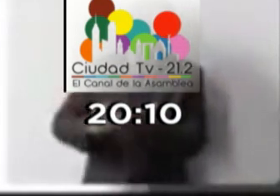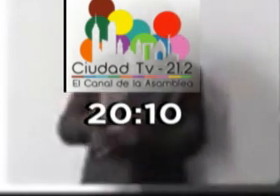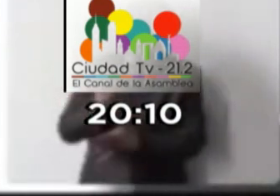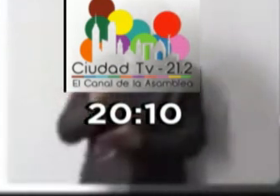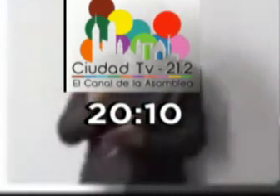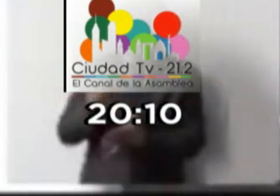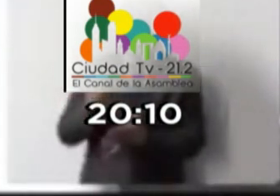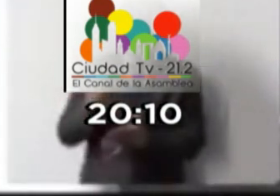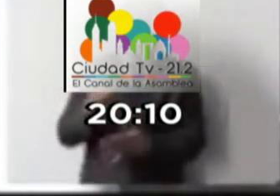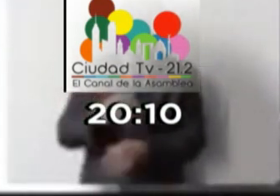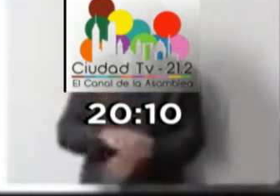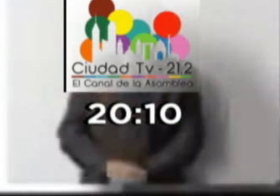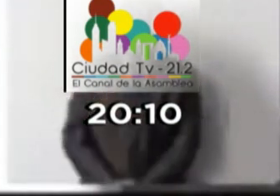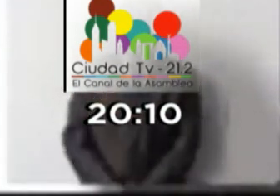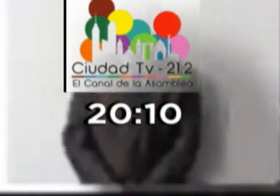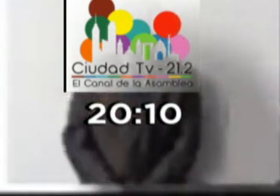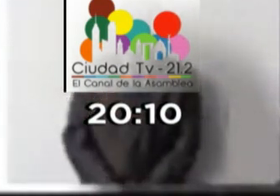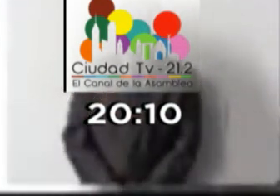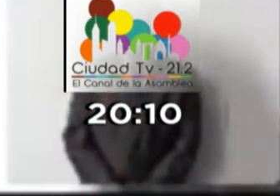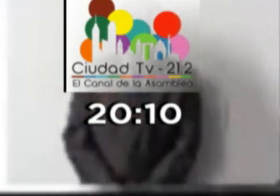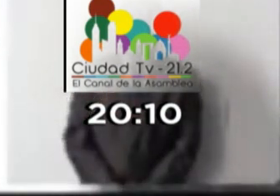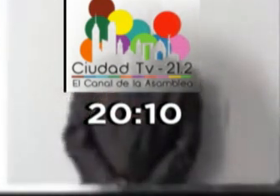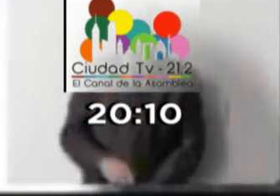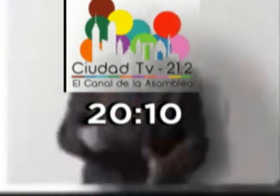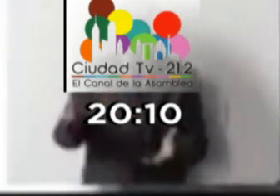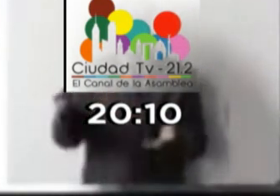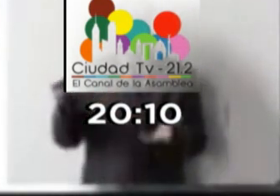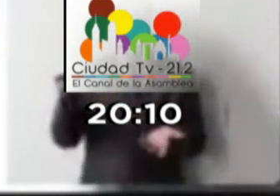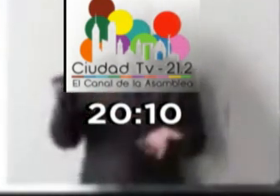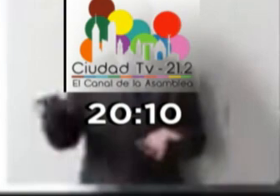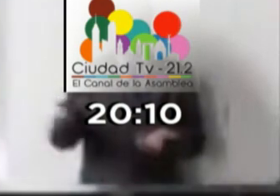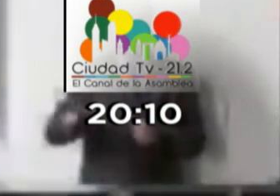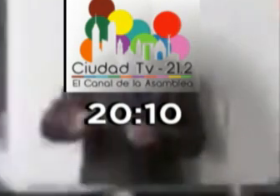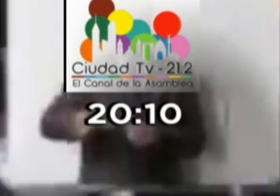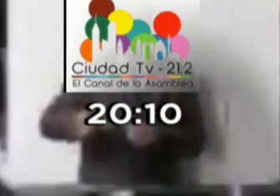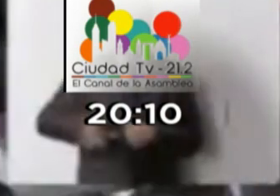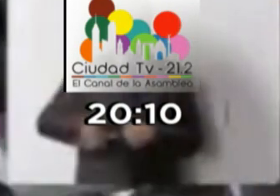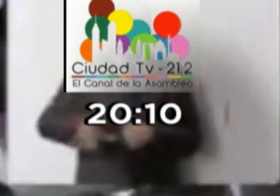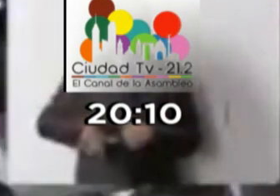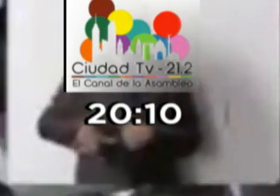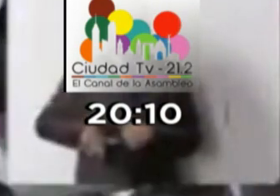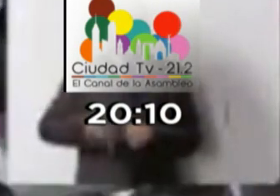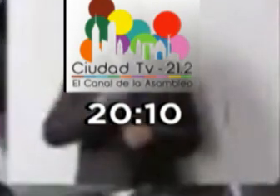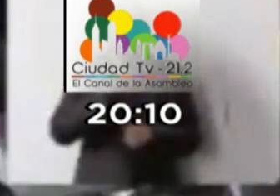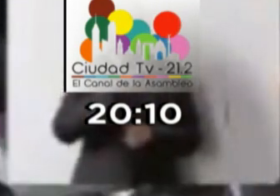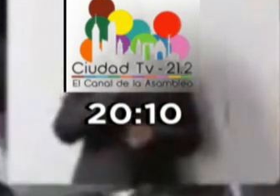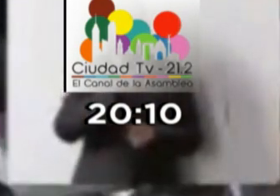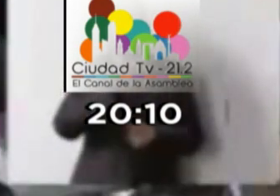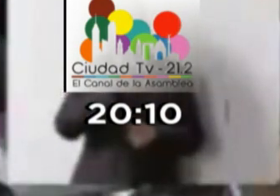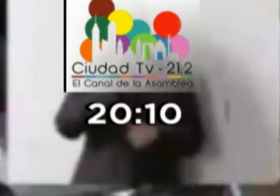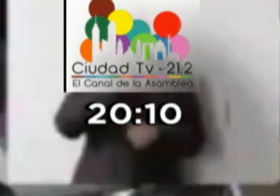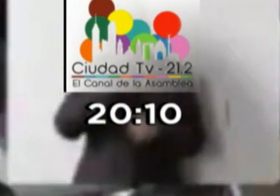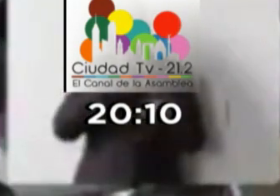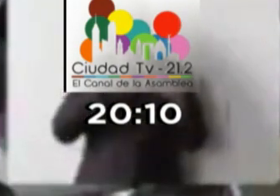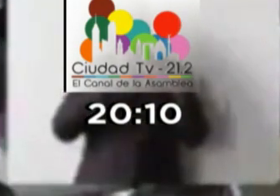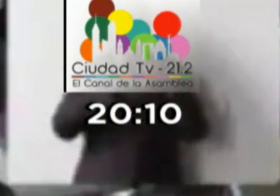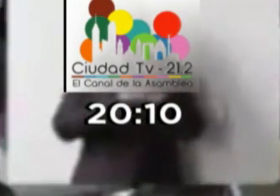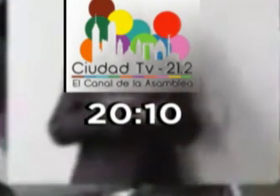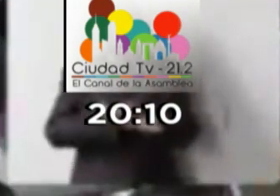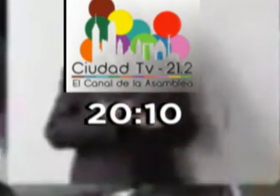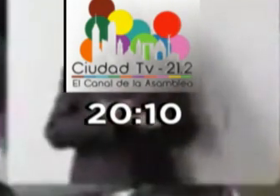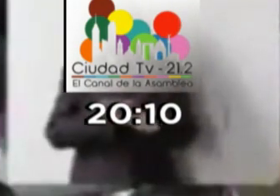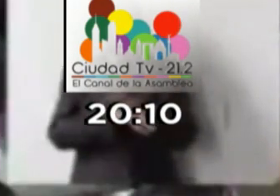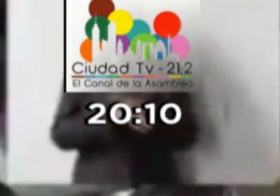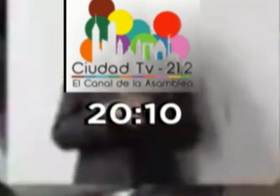López Obrador escuchó a decenas de madres y padres de familia que le exigieron justicia por la muerte o desaparición de